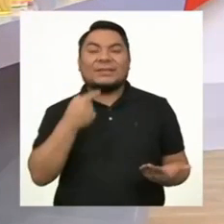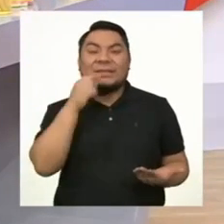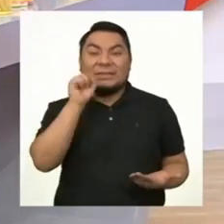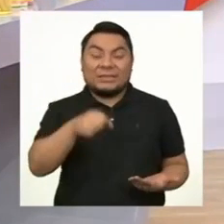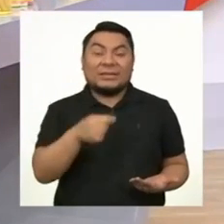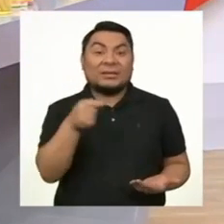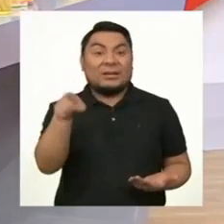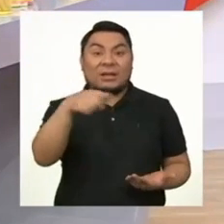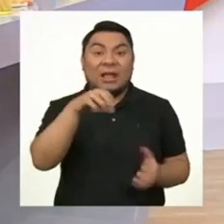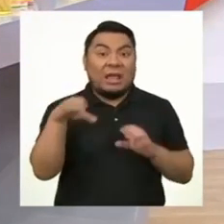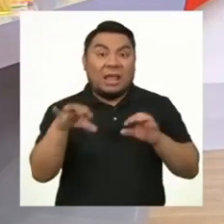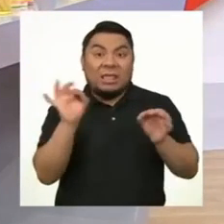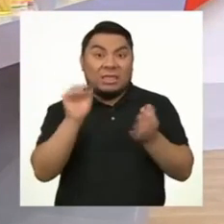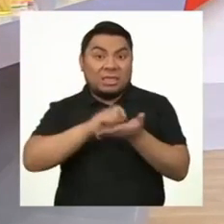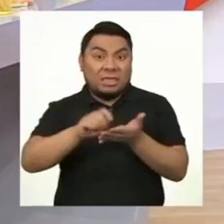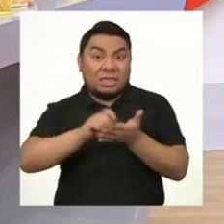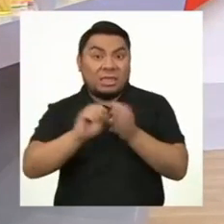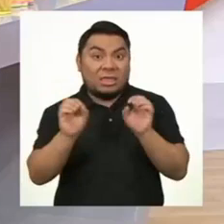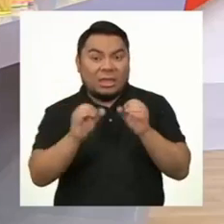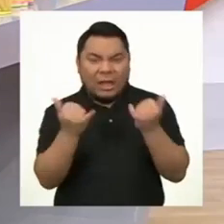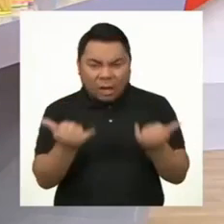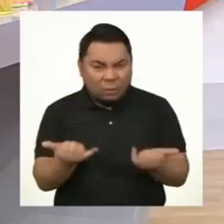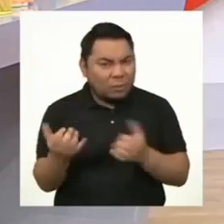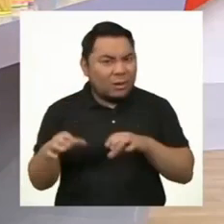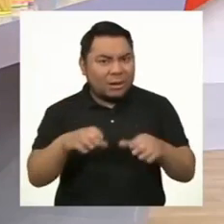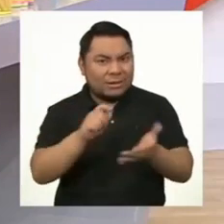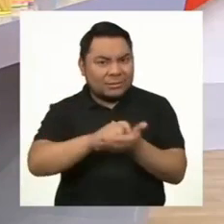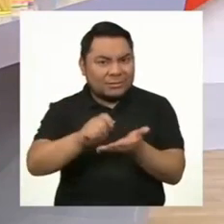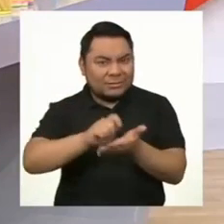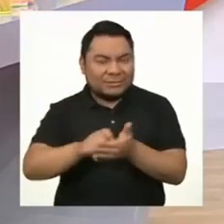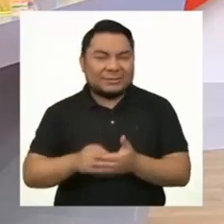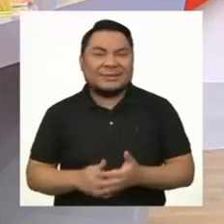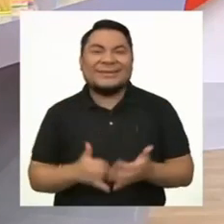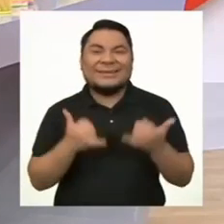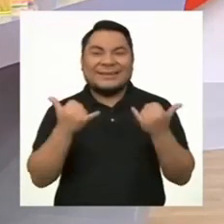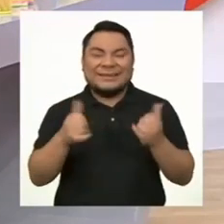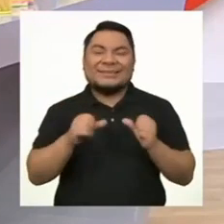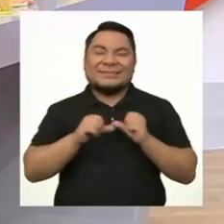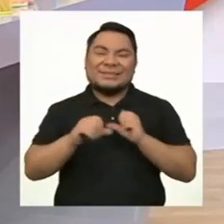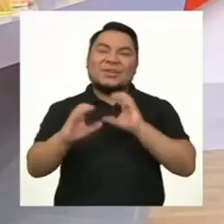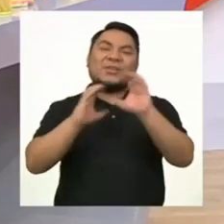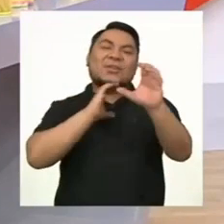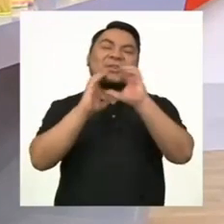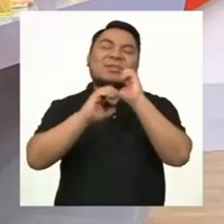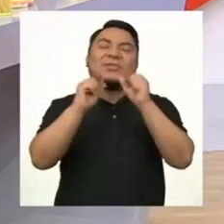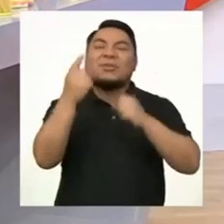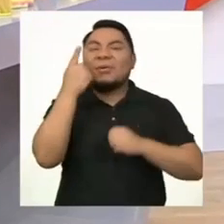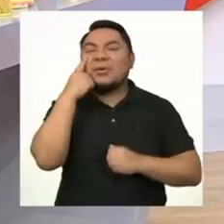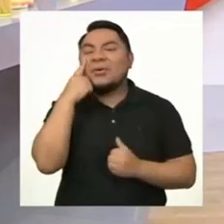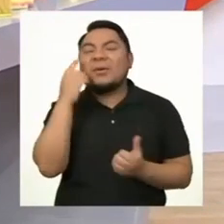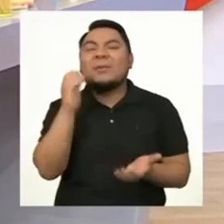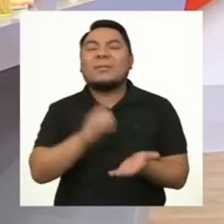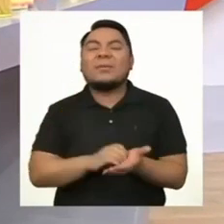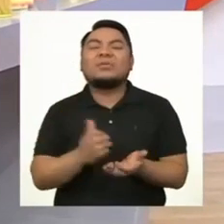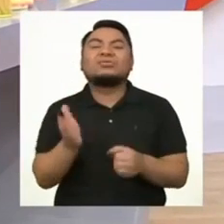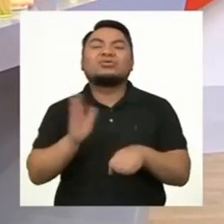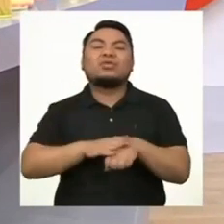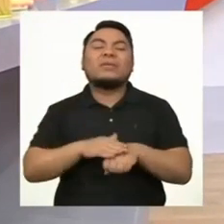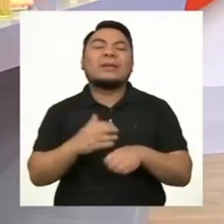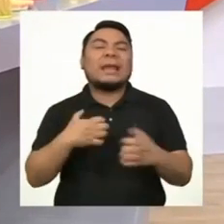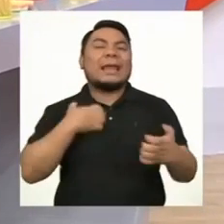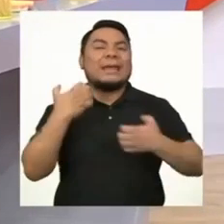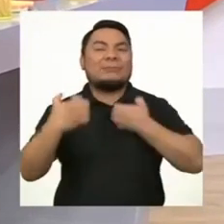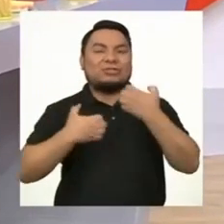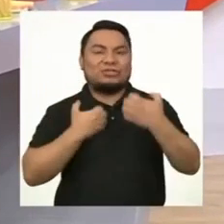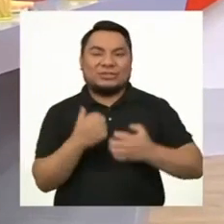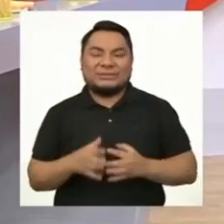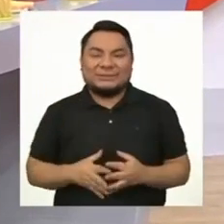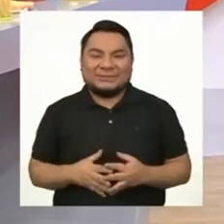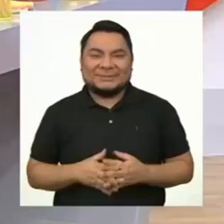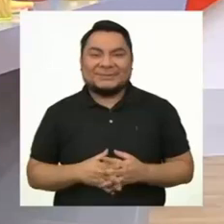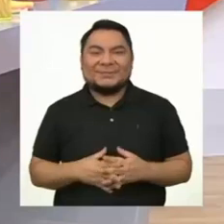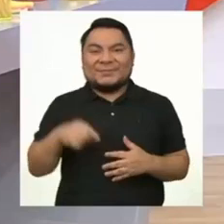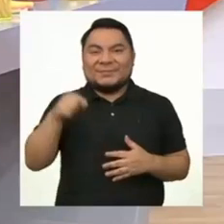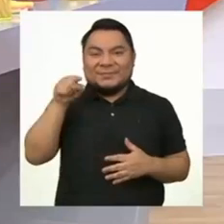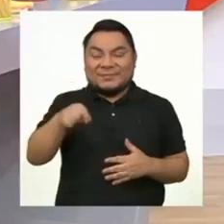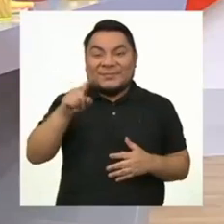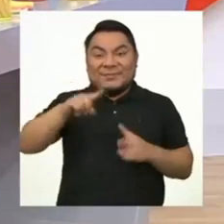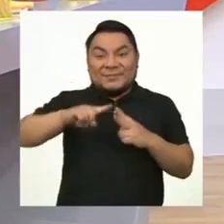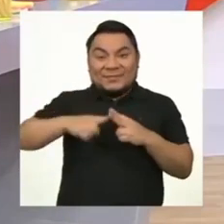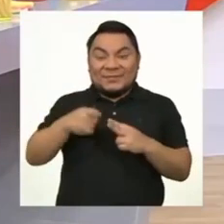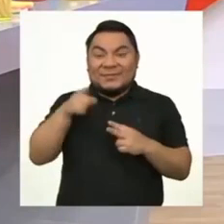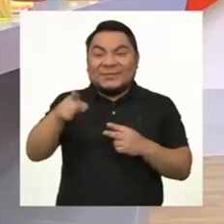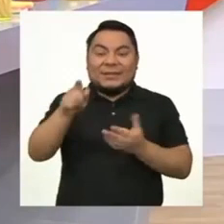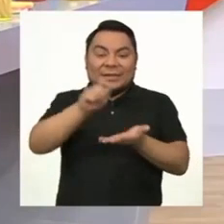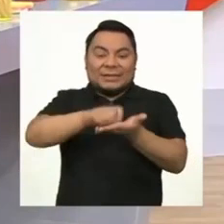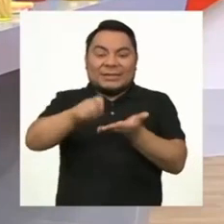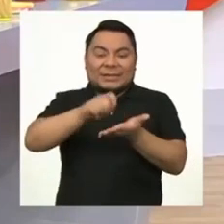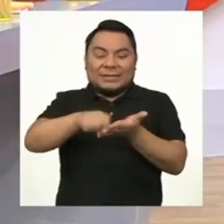aún no lo han hecho, pónganse las pilas. Hoy vamos a seguir conversando y conociendo más sobre las emociones. Esta vez a partir de